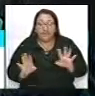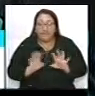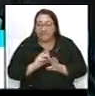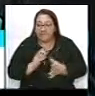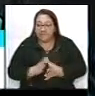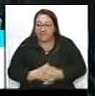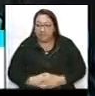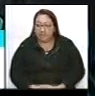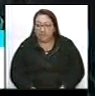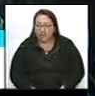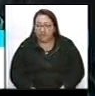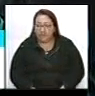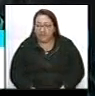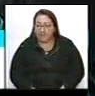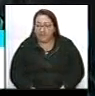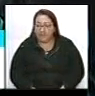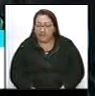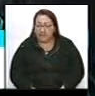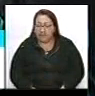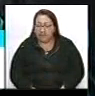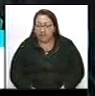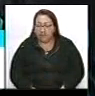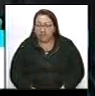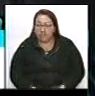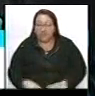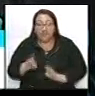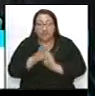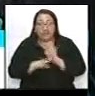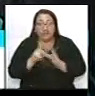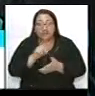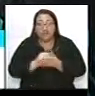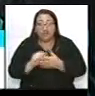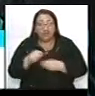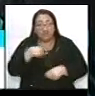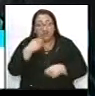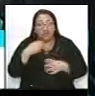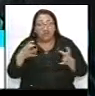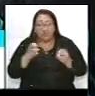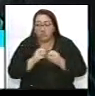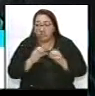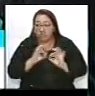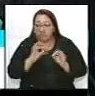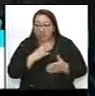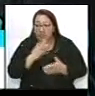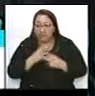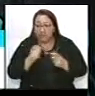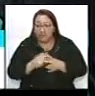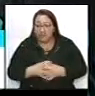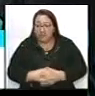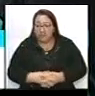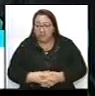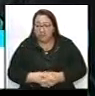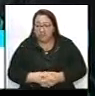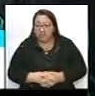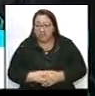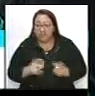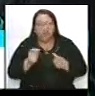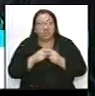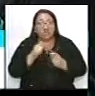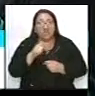mayor antipatía. Hace menos de un mes hemos almorzado juntos. No tengo ningún problema con el congresista Salaverry, y